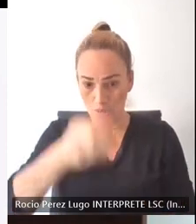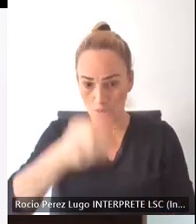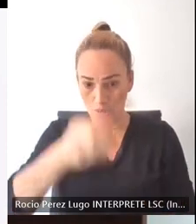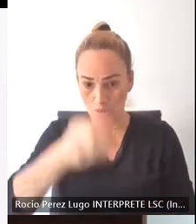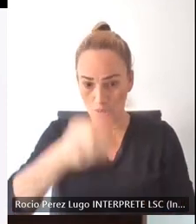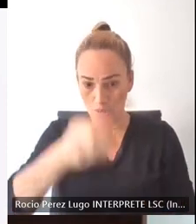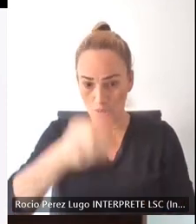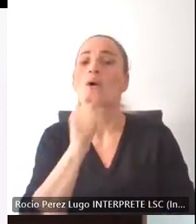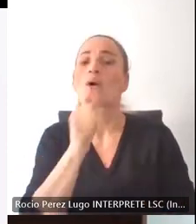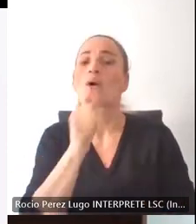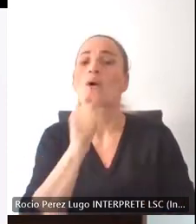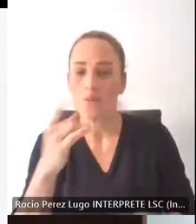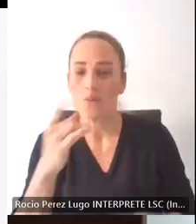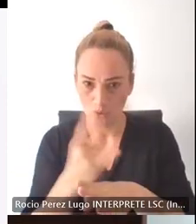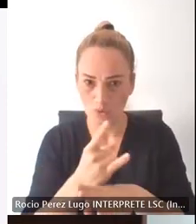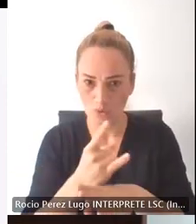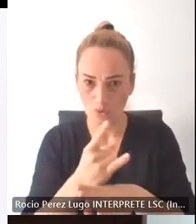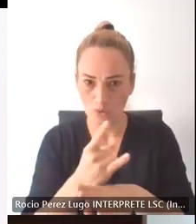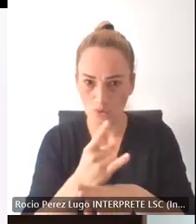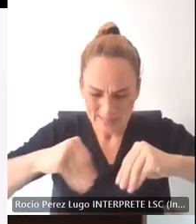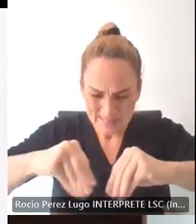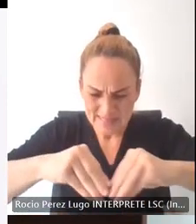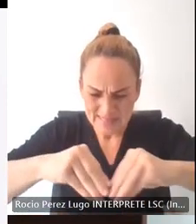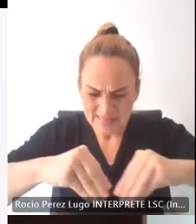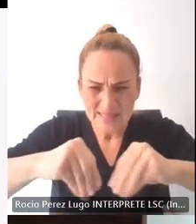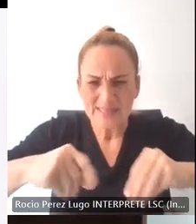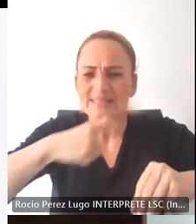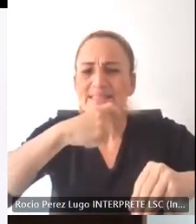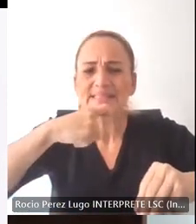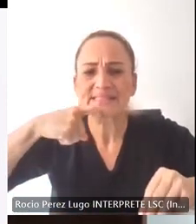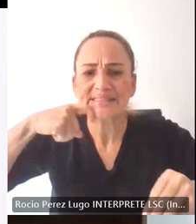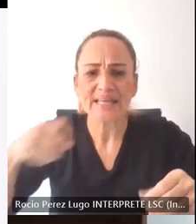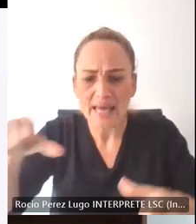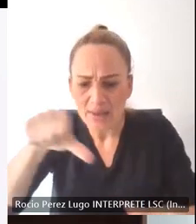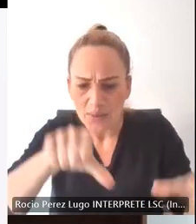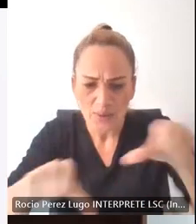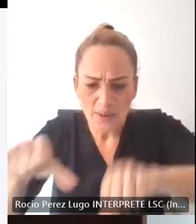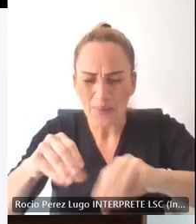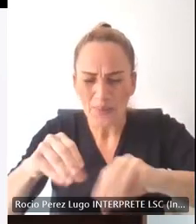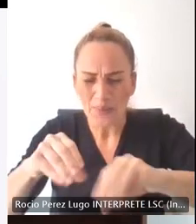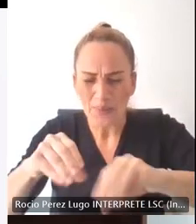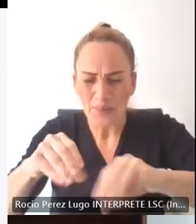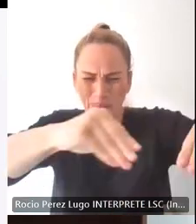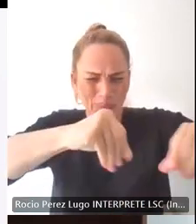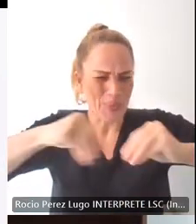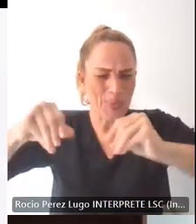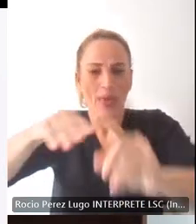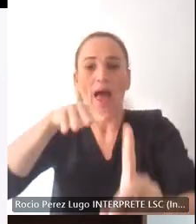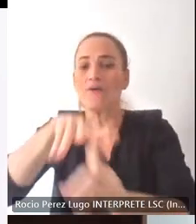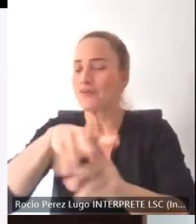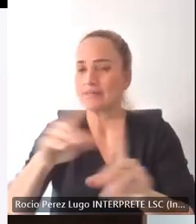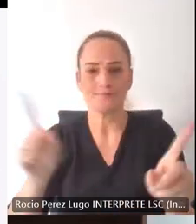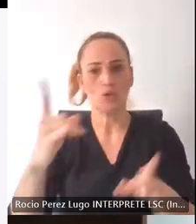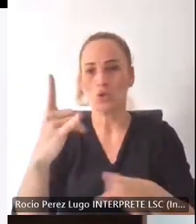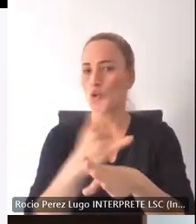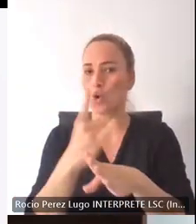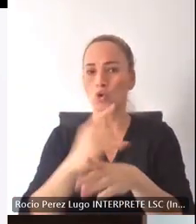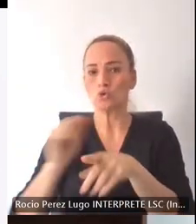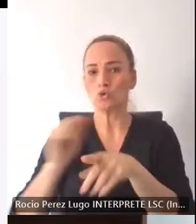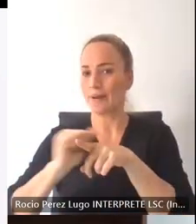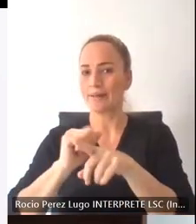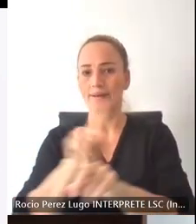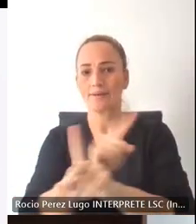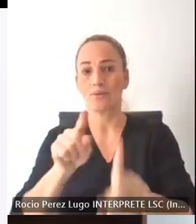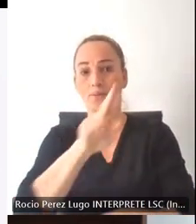de agua. Los extintores de polvo químico seco, pues, seco, perdón, generan polvos en el ambiente, pues la idea es no utilizarlo. Esto de hecho no se puede